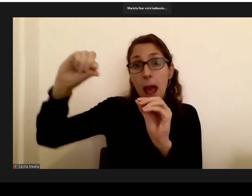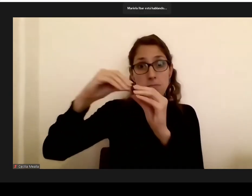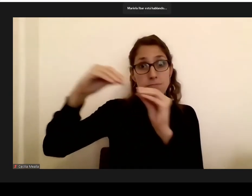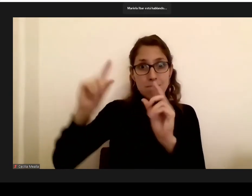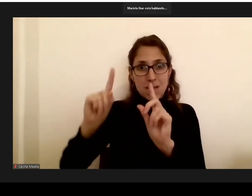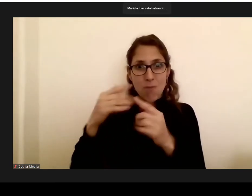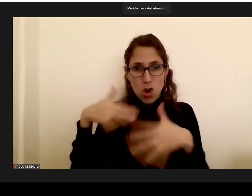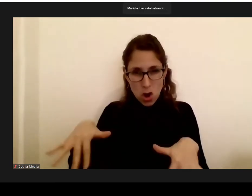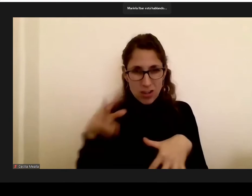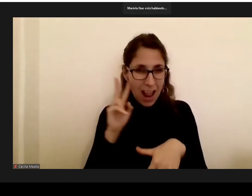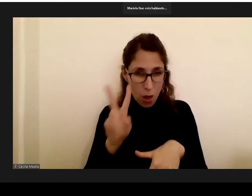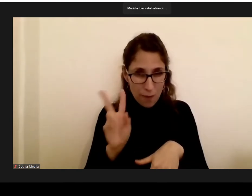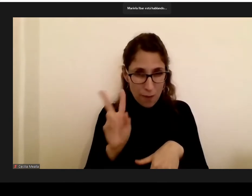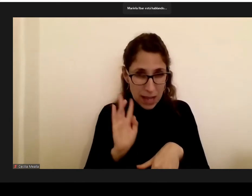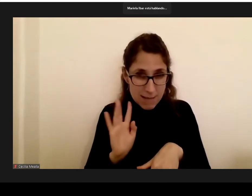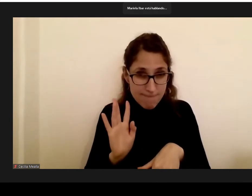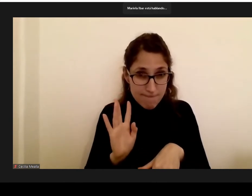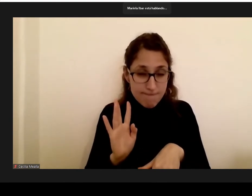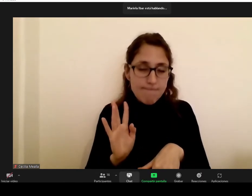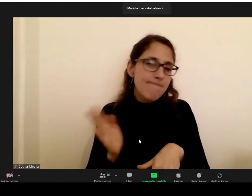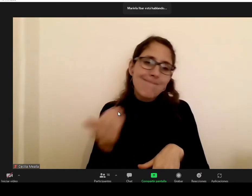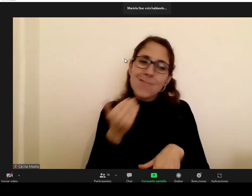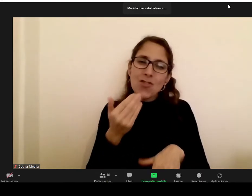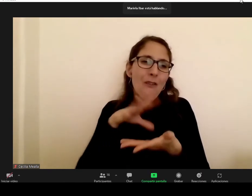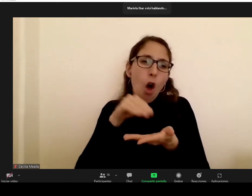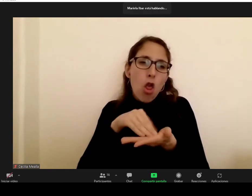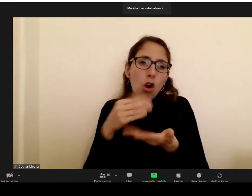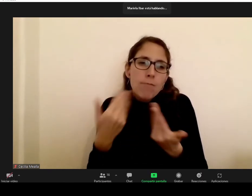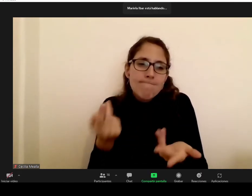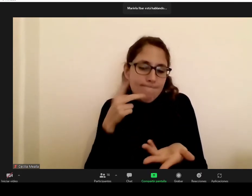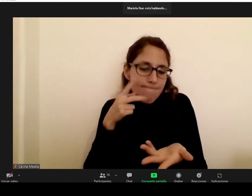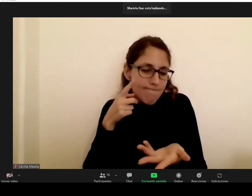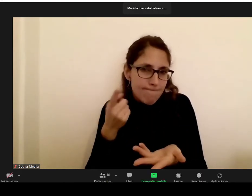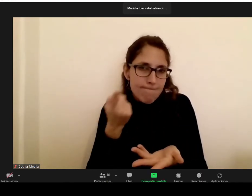ver? Por ahí en la fotocopia no lo van a poder ver, lo tienen que ver